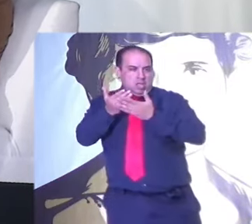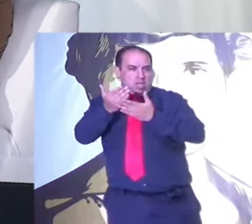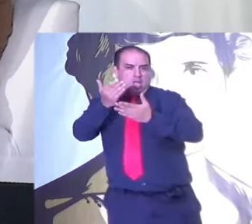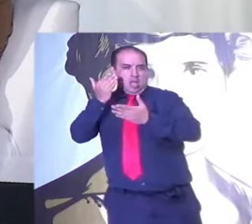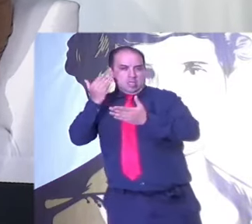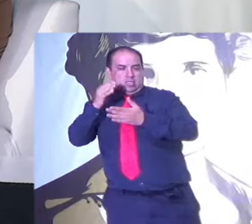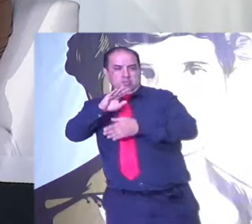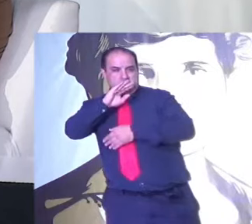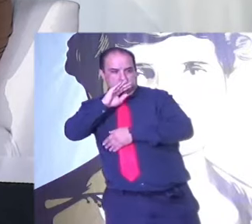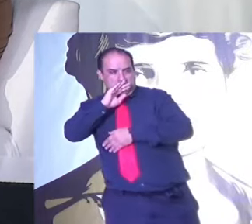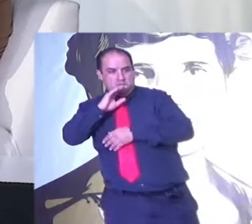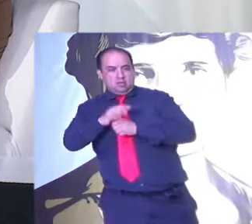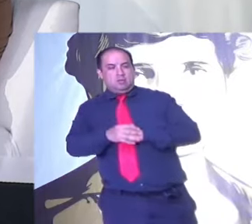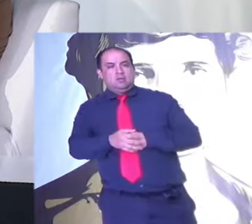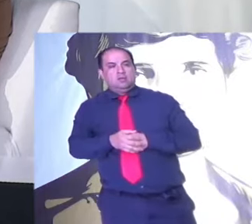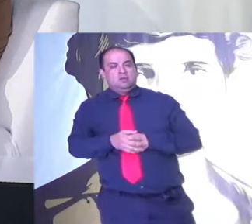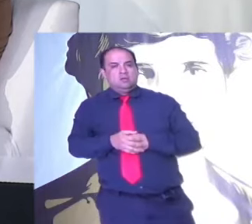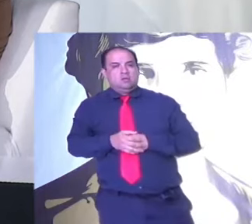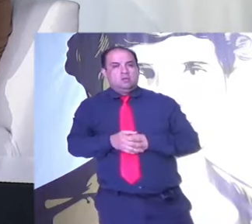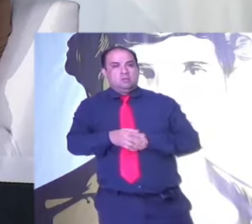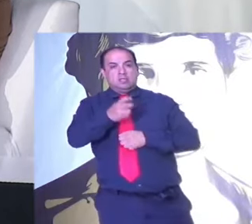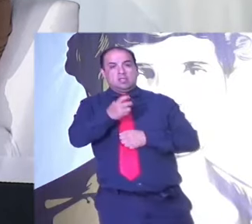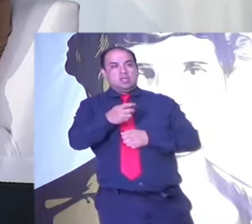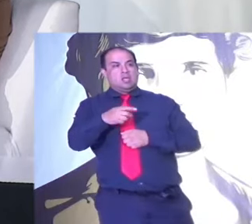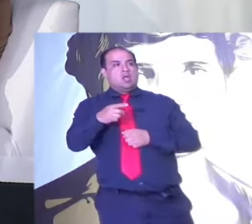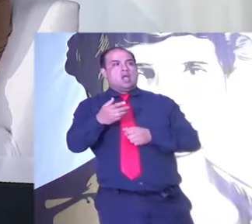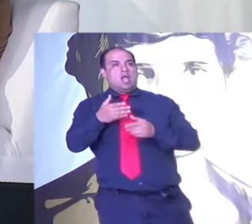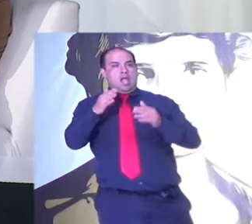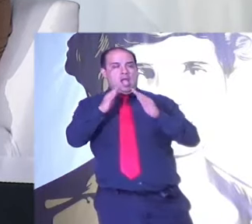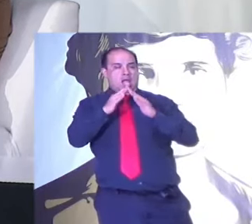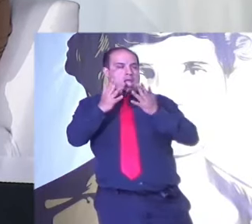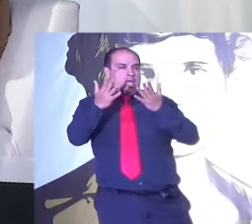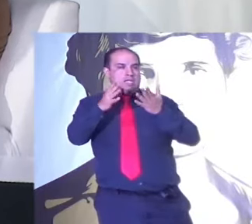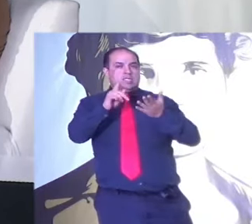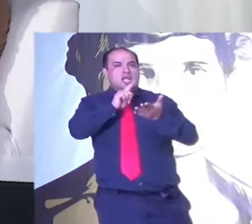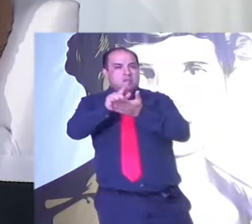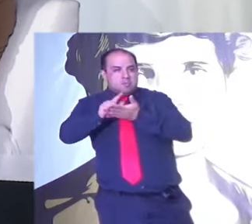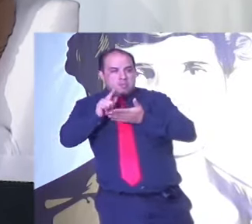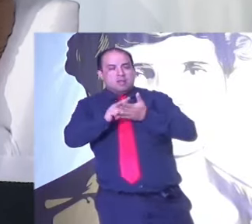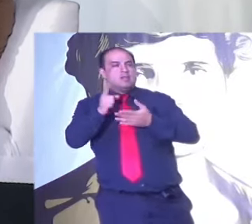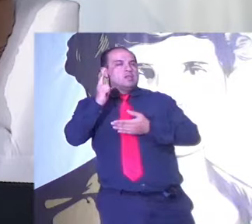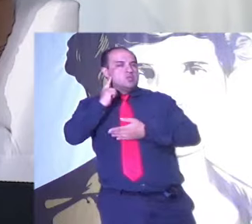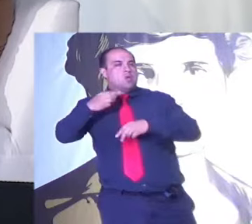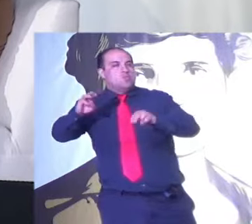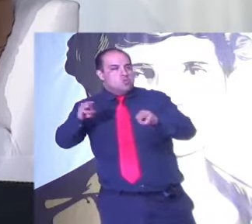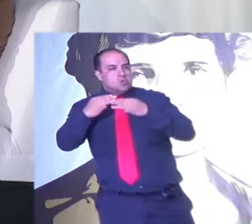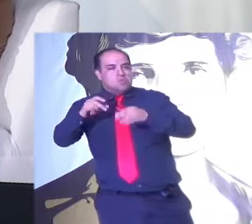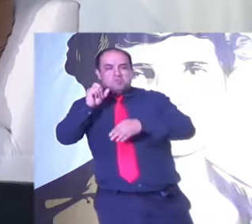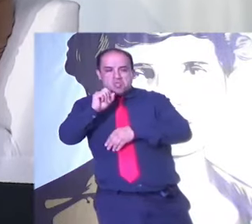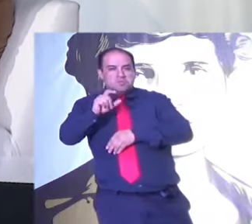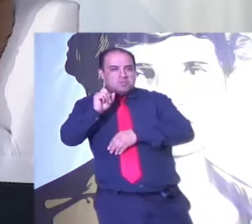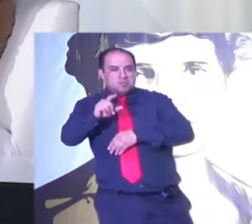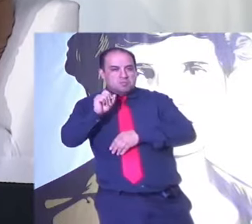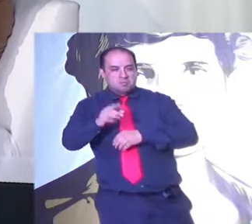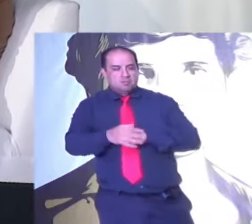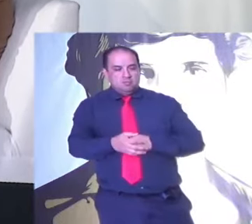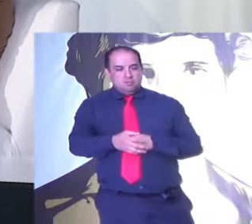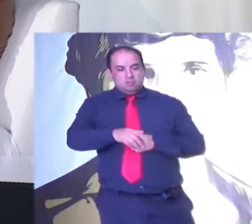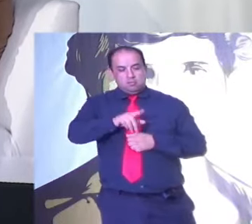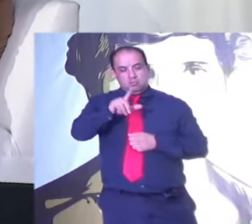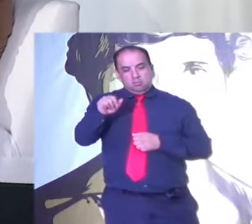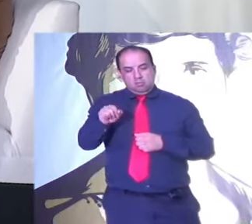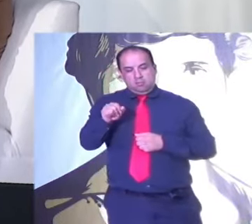de mi madre. Entonces, mientras estaba haciendo el quehacer, sonaba y sonaba y sonaba, ¿no? En mis tiempos de rebeldía, como muchos